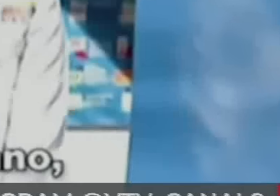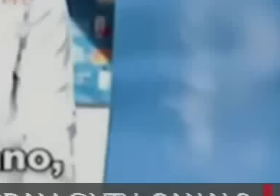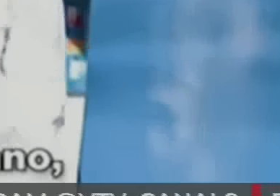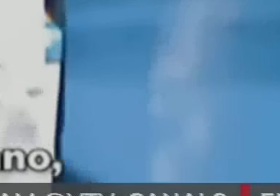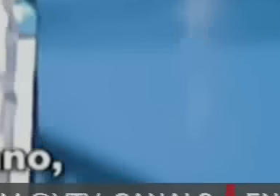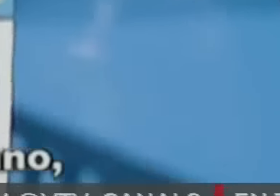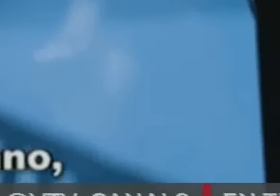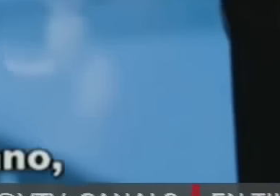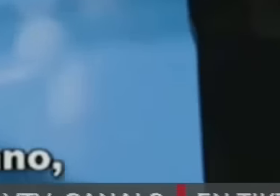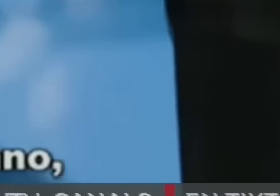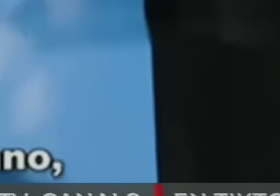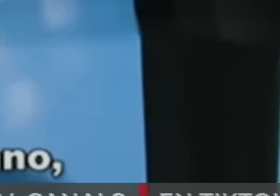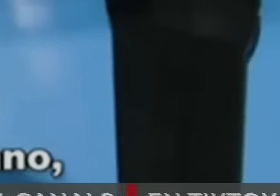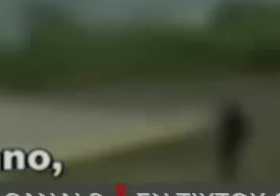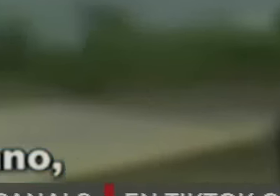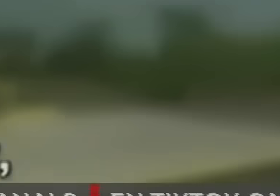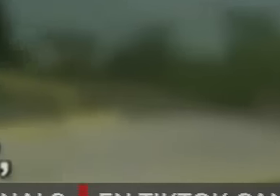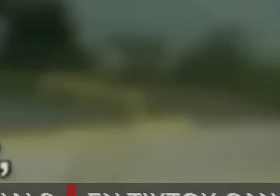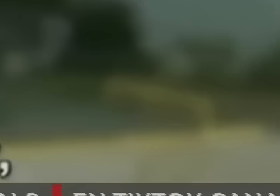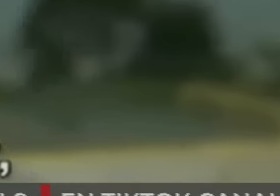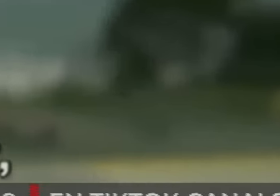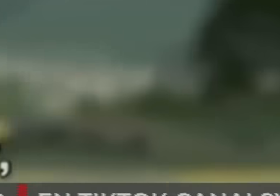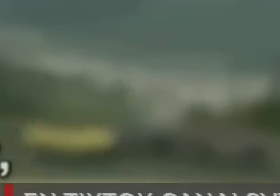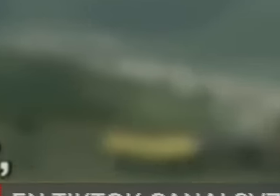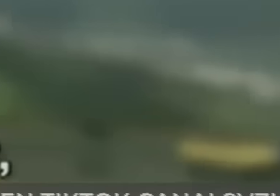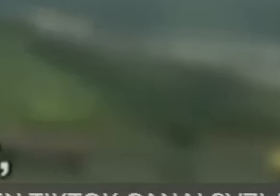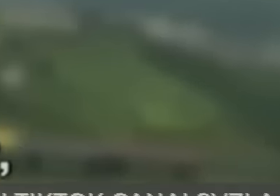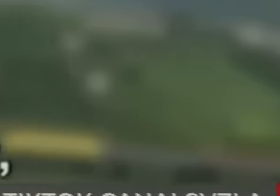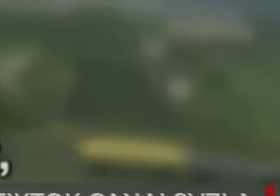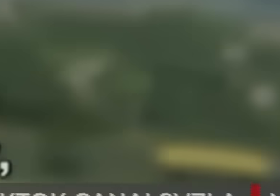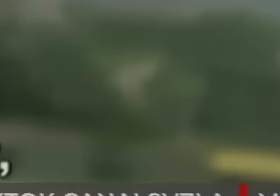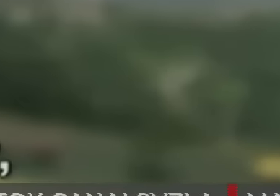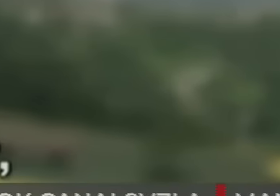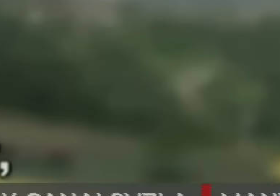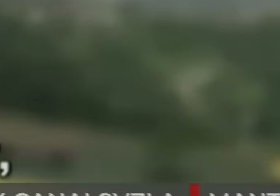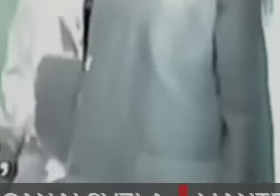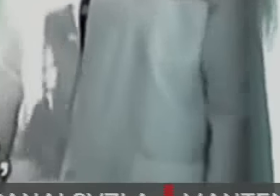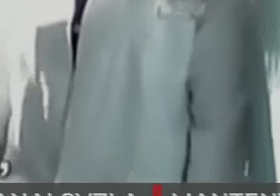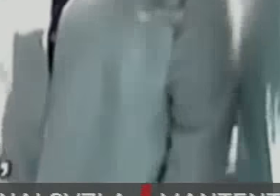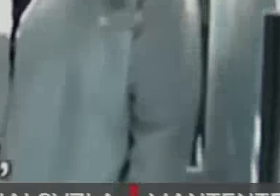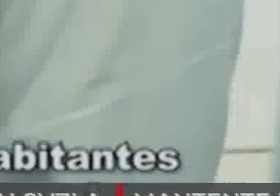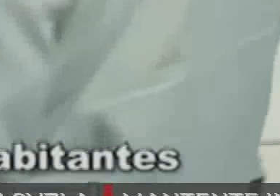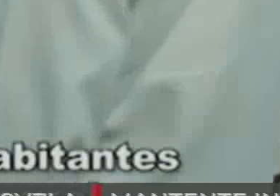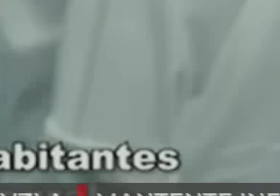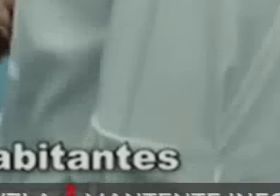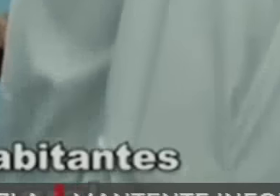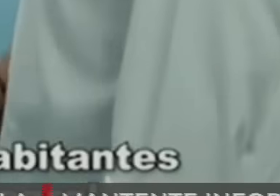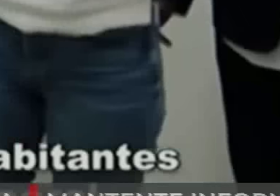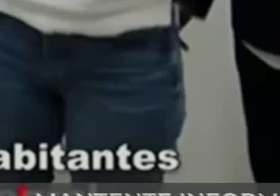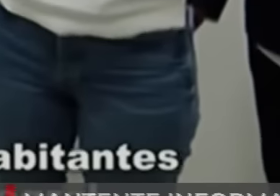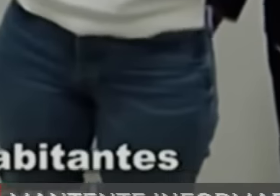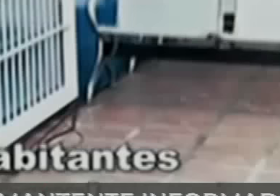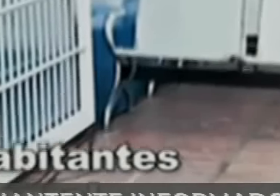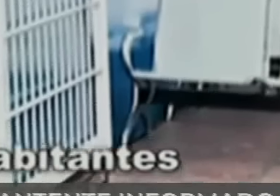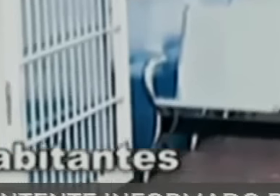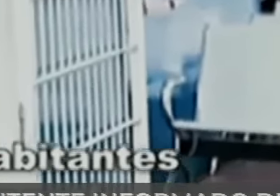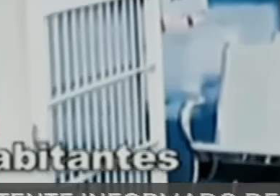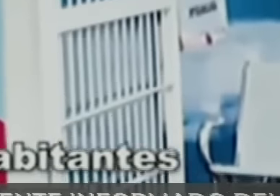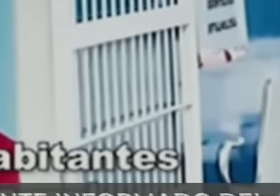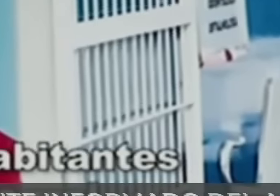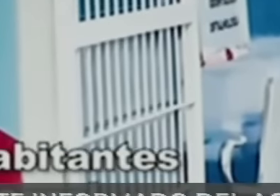pueblo venezolano, fue inaugurado el CDI Dr. José Gregorio Hernández en la parroquia El Junquito. Este centro favorecerá a